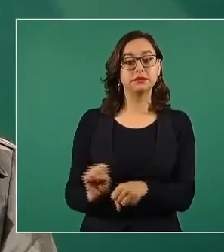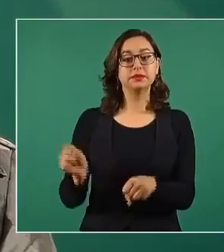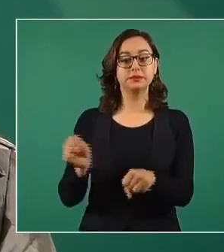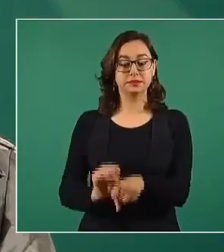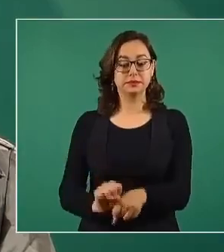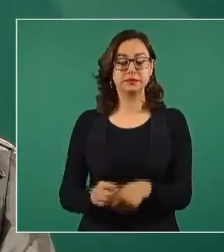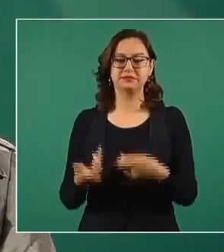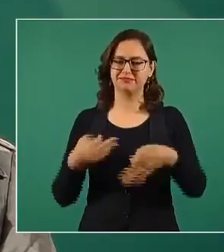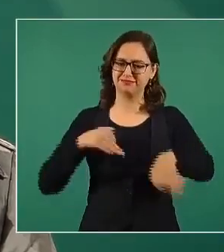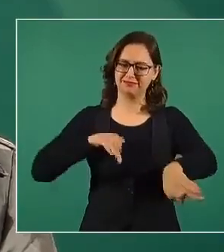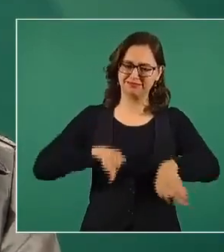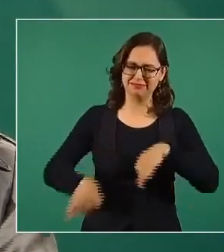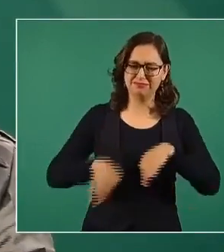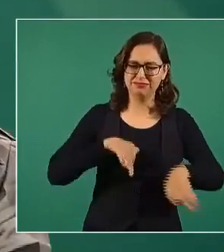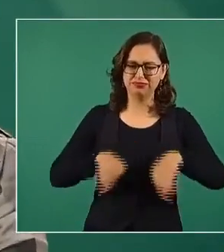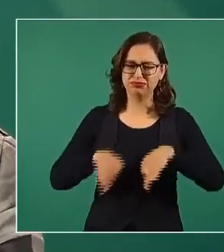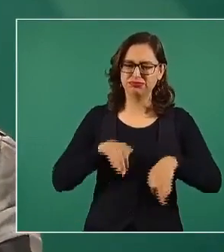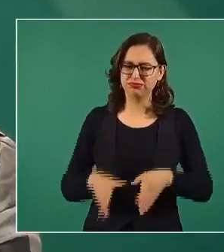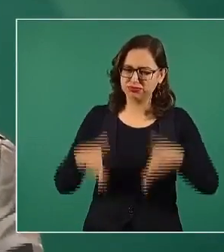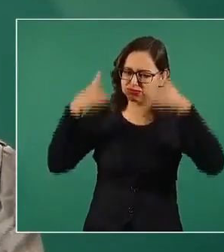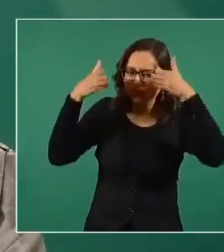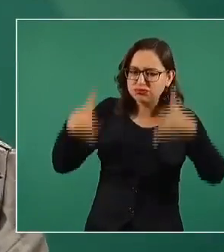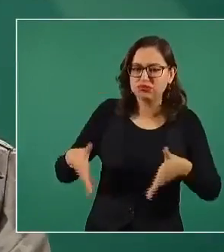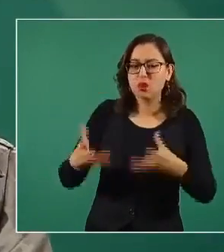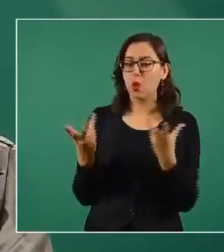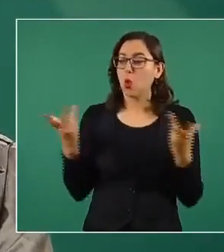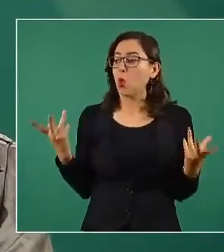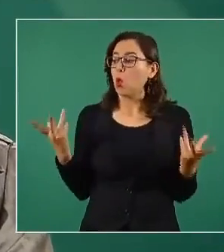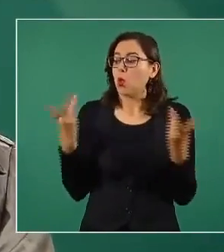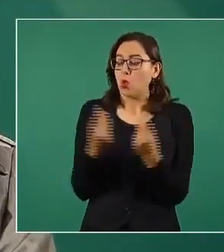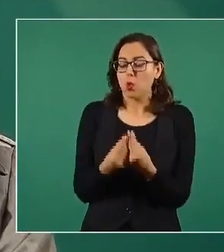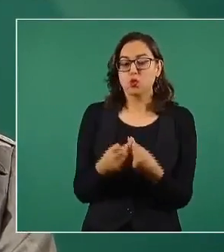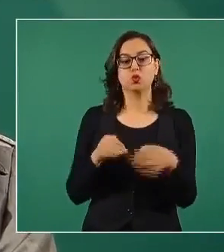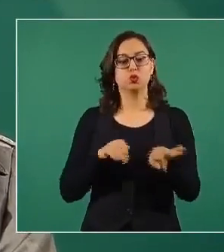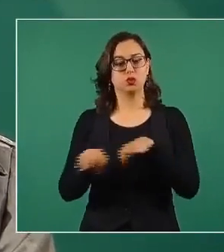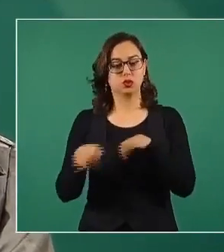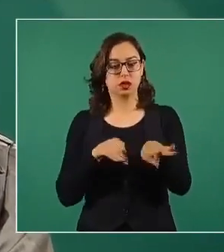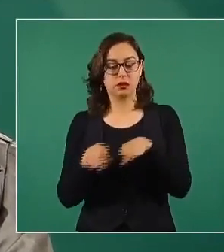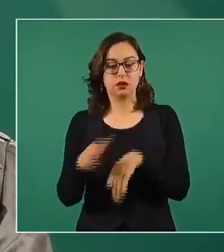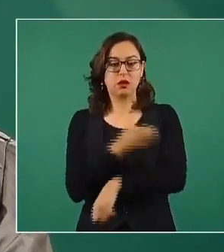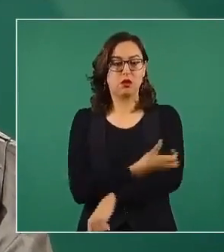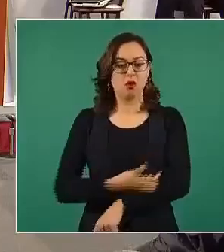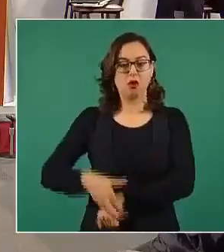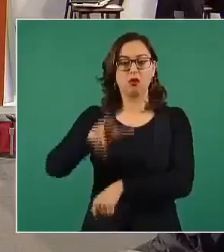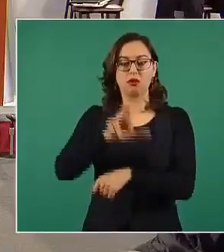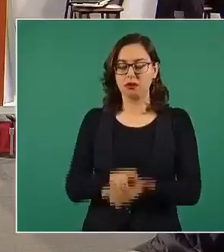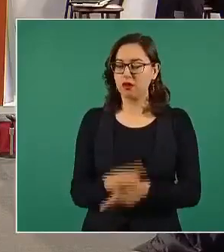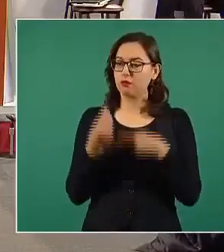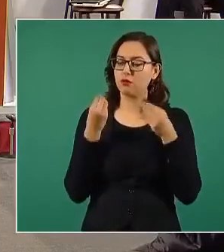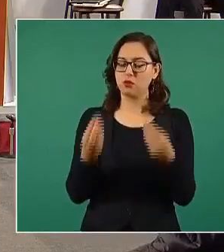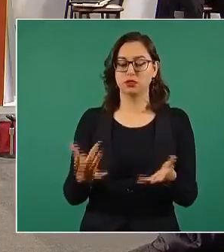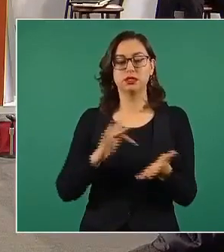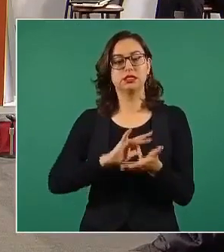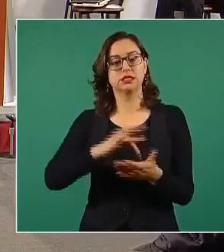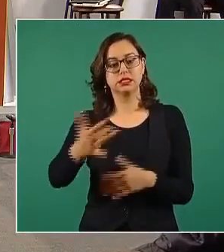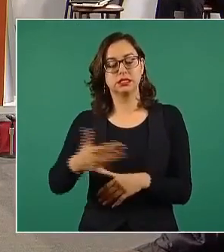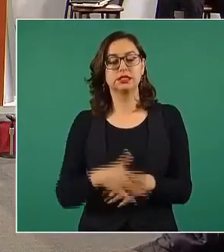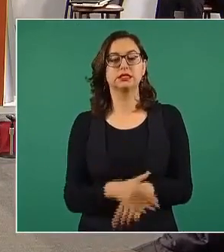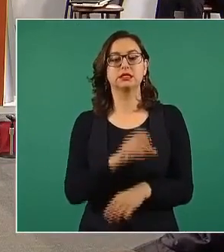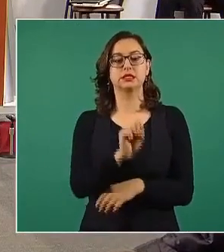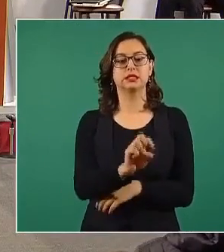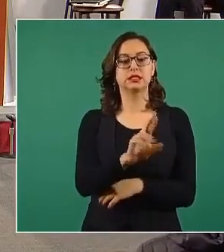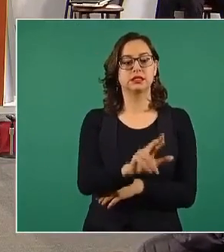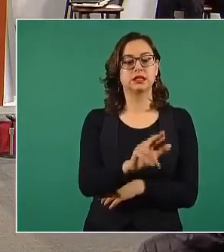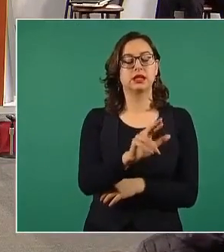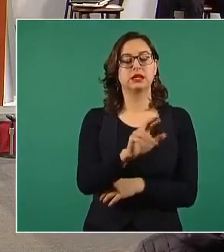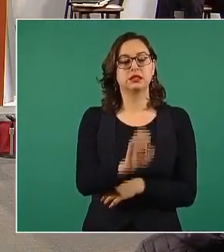trabajo, como lo menciona nuestro presidente, que sea un trabajo colaborativo y un trabajo coordinado. Agradezco mucho a la Secretaría de Relaciones